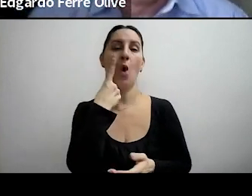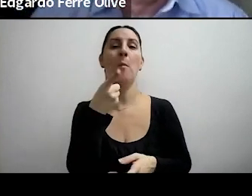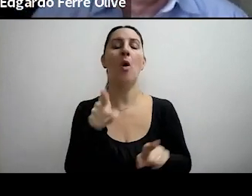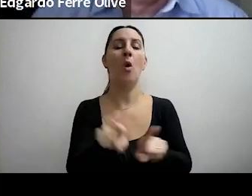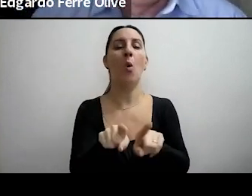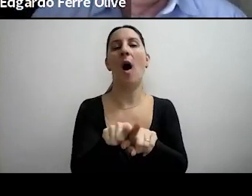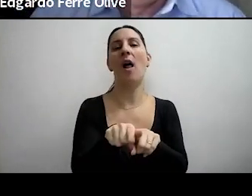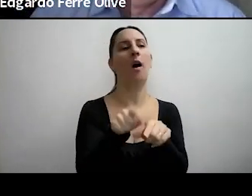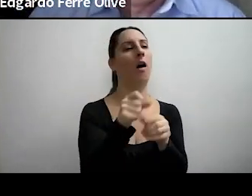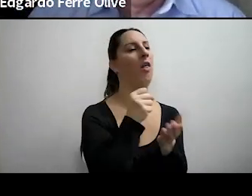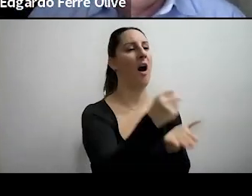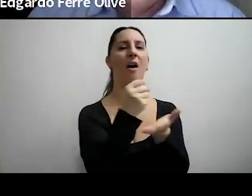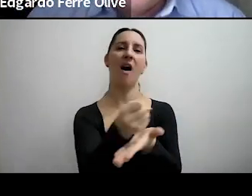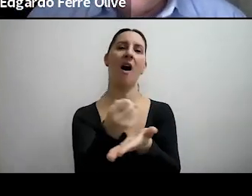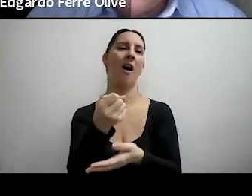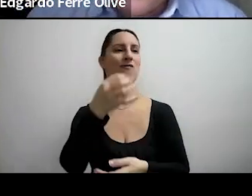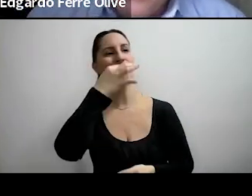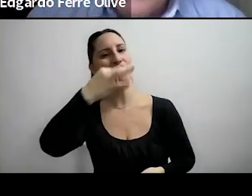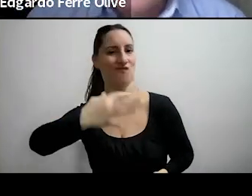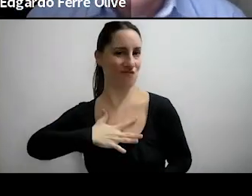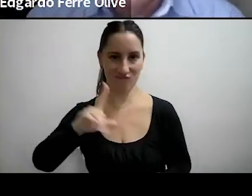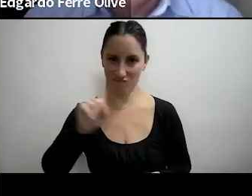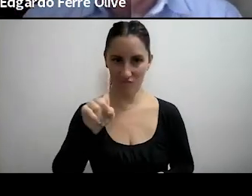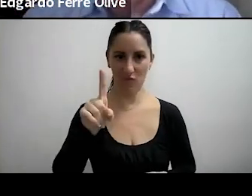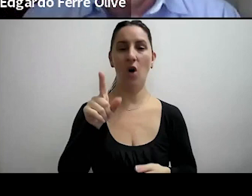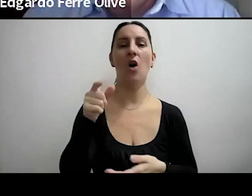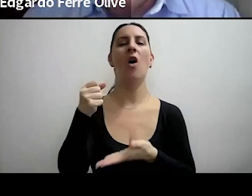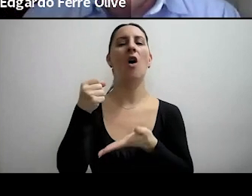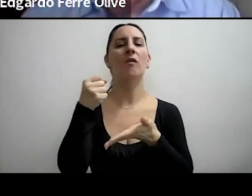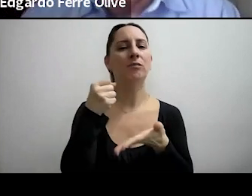dando subvenciones porque sí. Tengo que estar dando subvenciones a aquellos sujetos